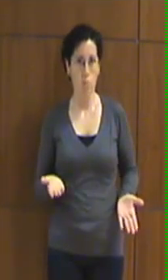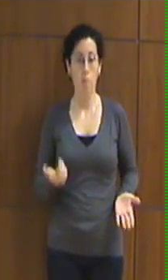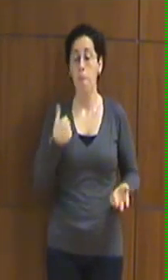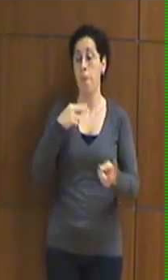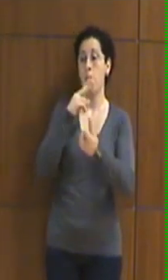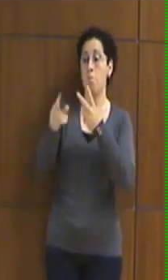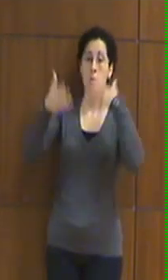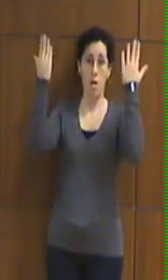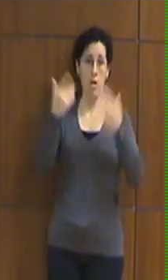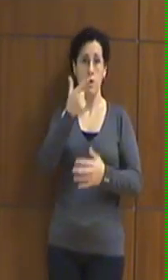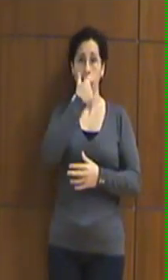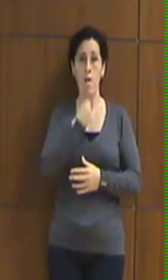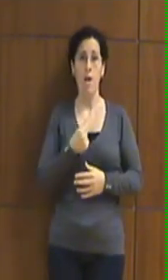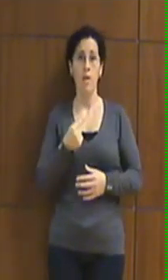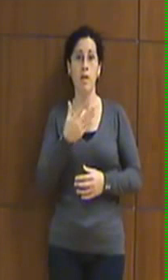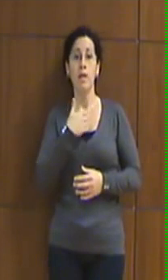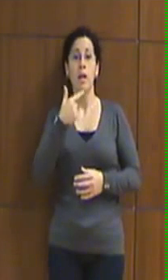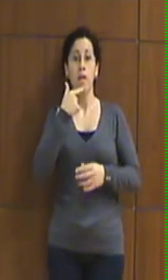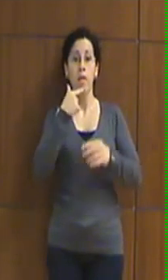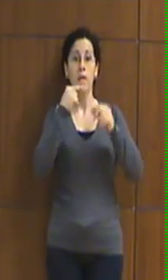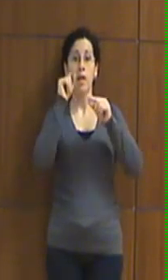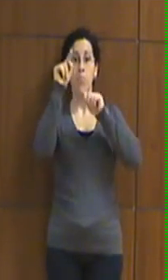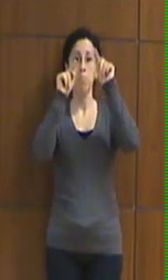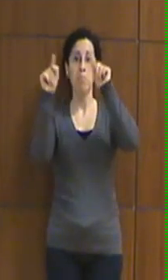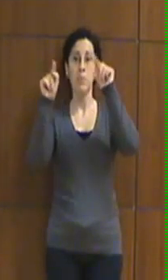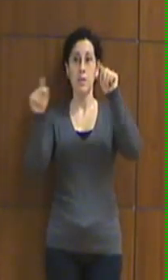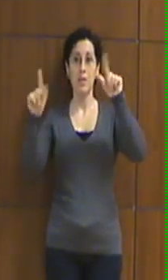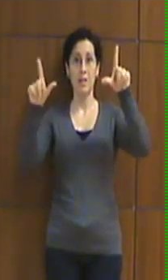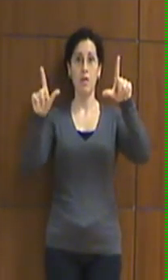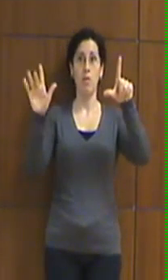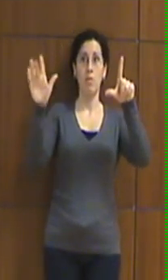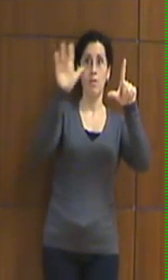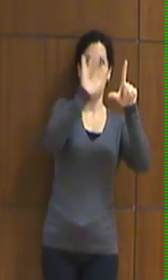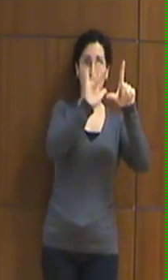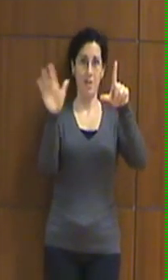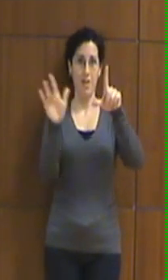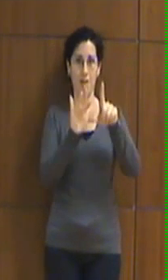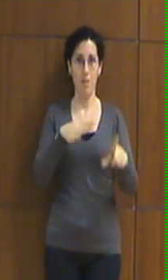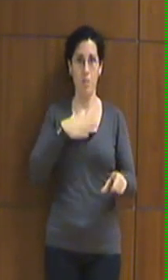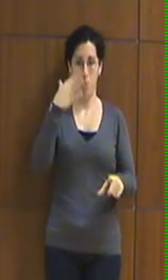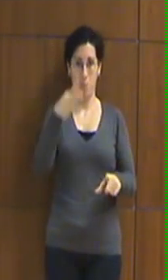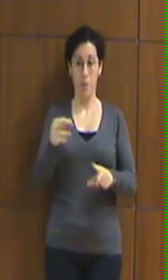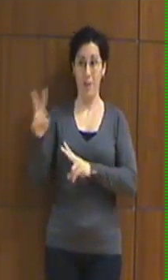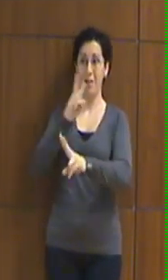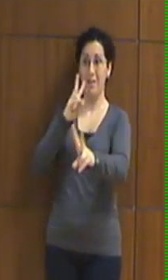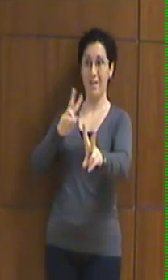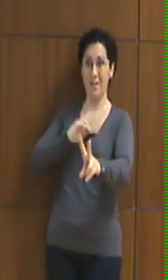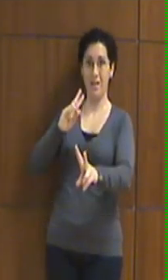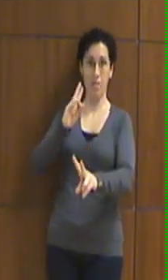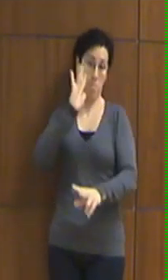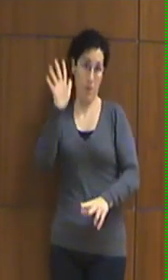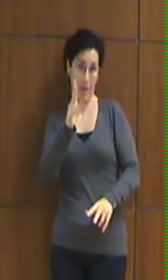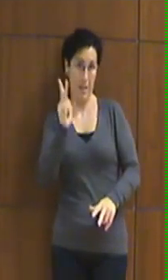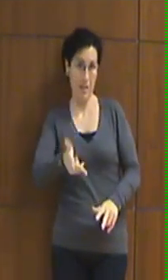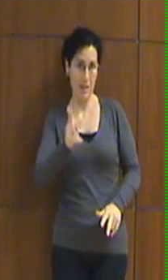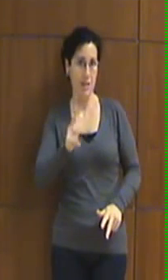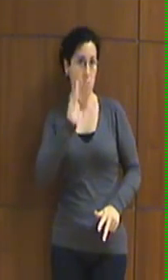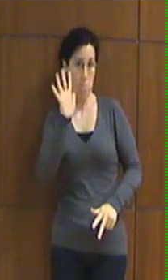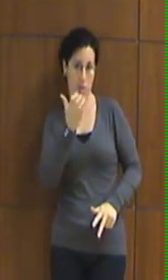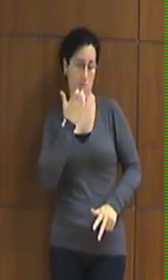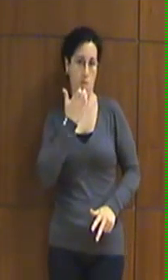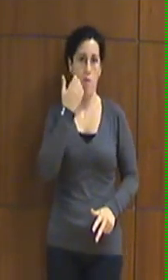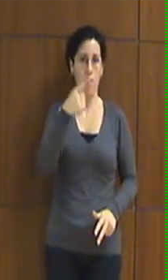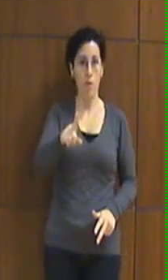es fácil, ¿no? Lo que aparecen son pinchitos por la pantalla y entonces lo puede ir leyendo, ¿no? Pues esto que parece un chiste, que parece una broma, es que es así,